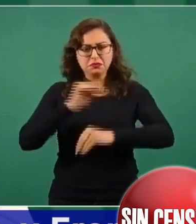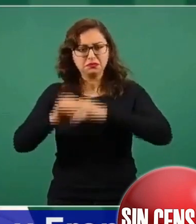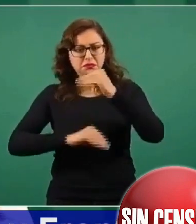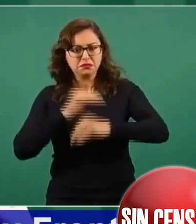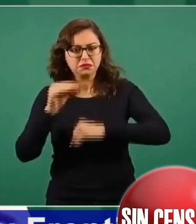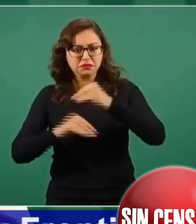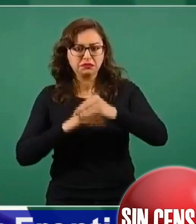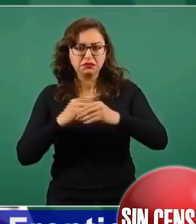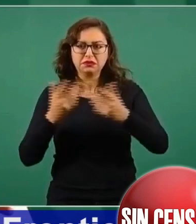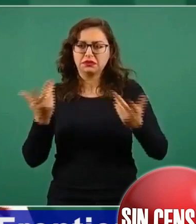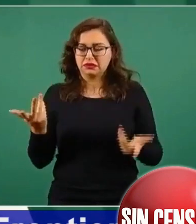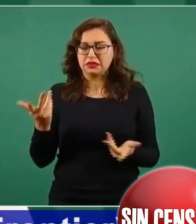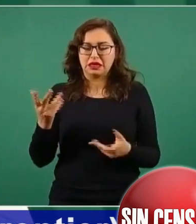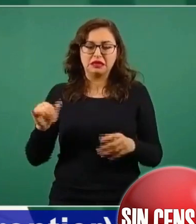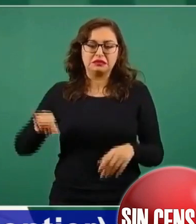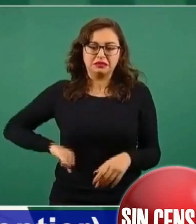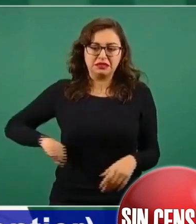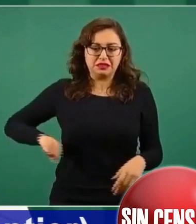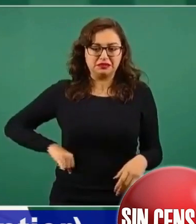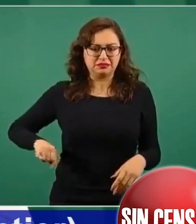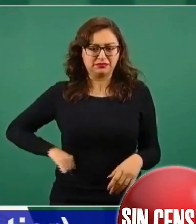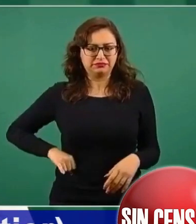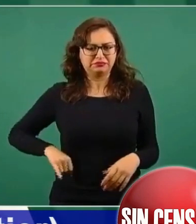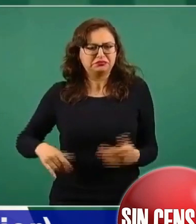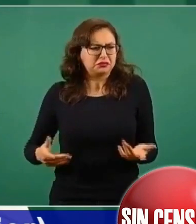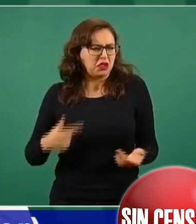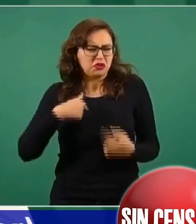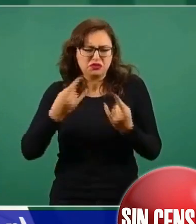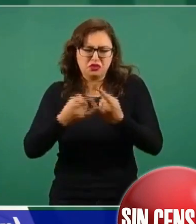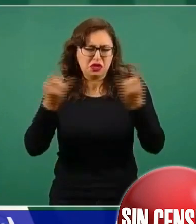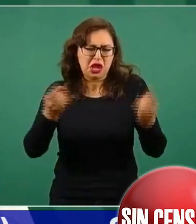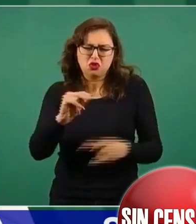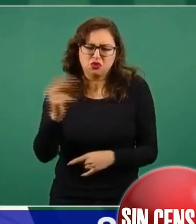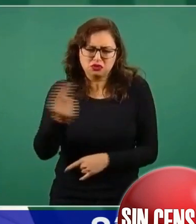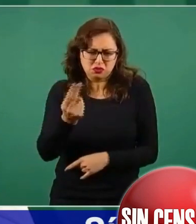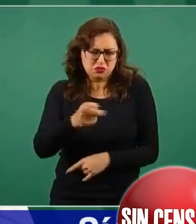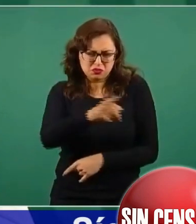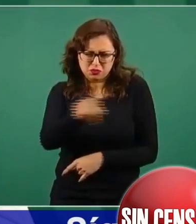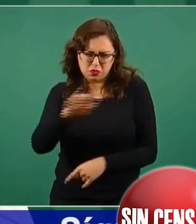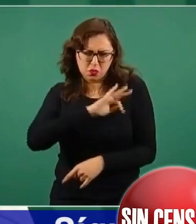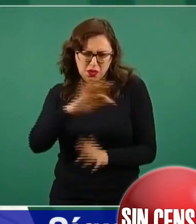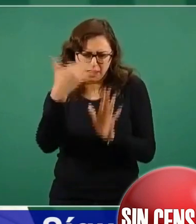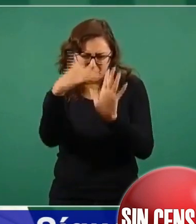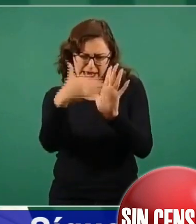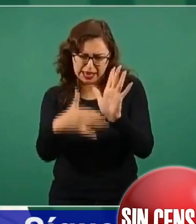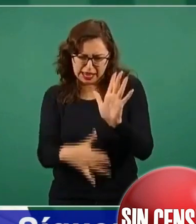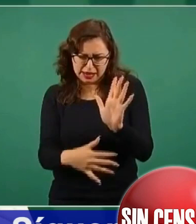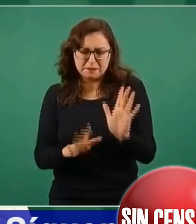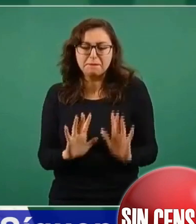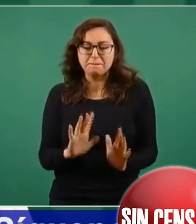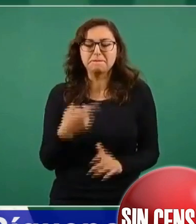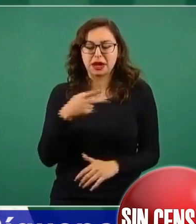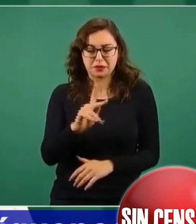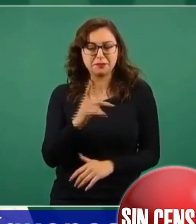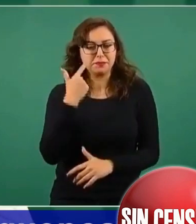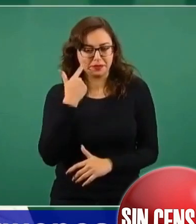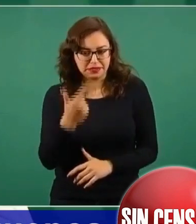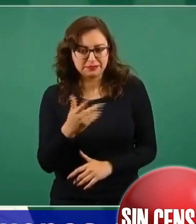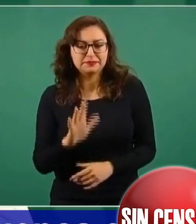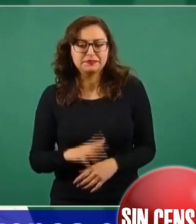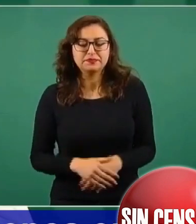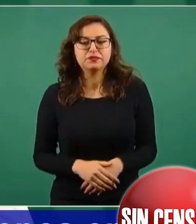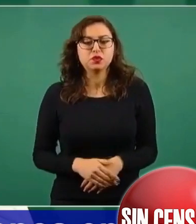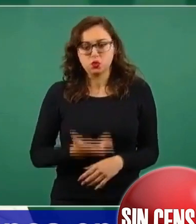platico la historia? La tienen en las versiones estenográficas. Pero en las versiones estenográficas que están a